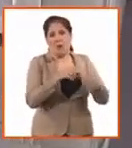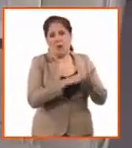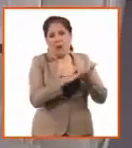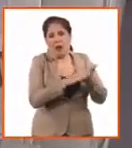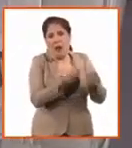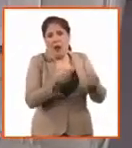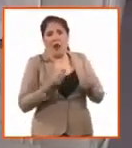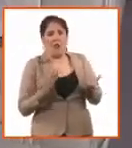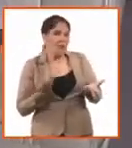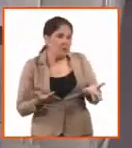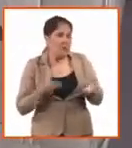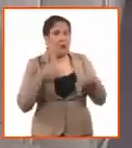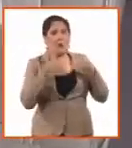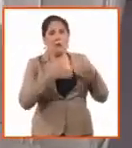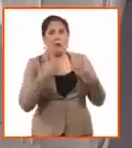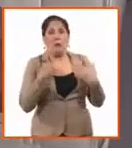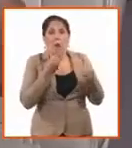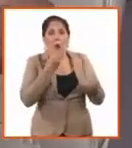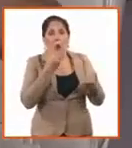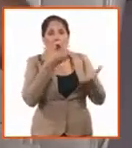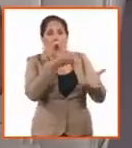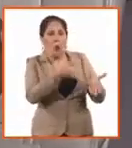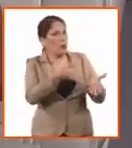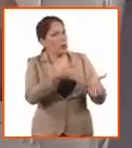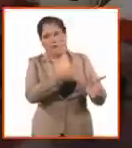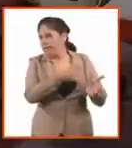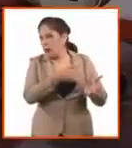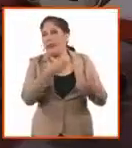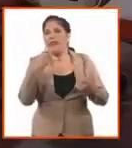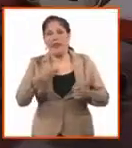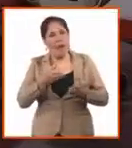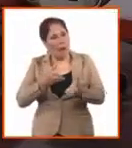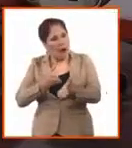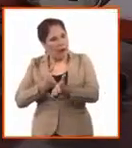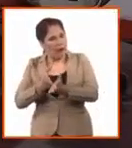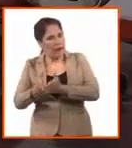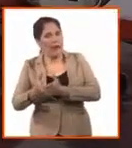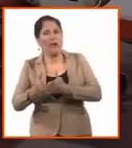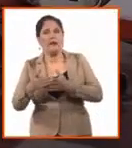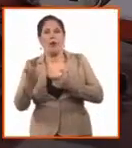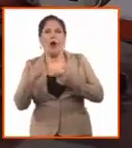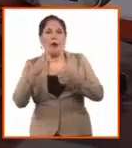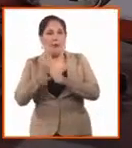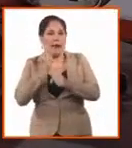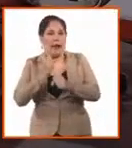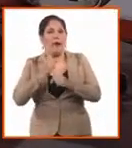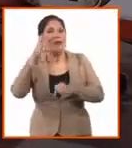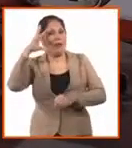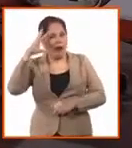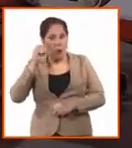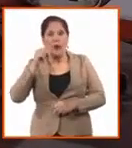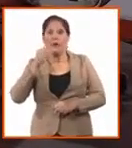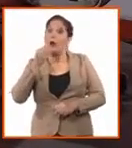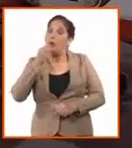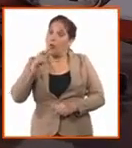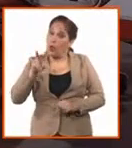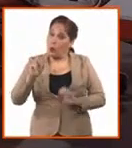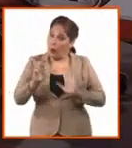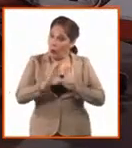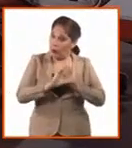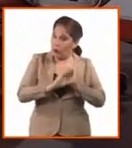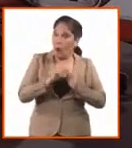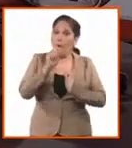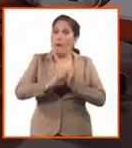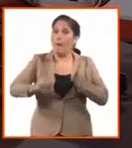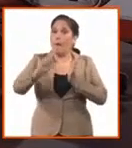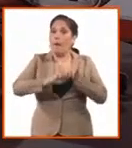entonces por tanto la participación tiene que tener elementos tenemos que ir avanzando en elementos vinculantes que ahora quizás con la nueva constitución con todo esto el plan de